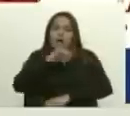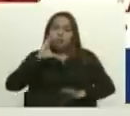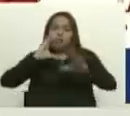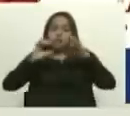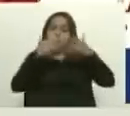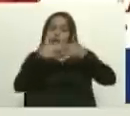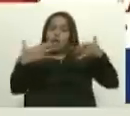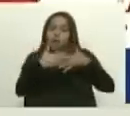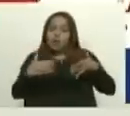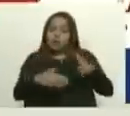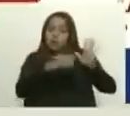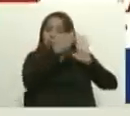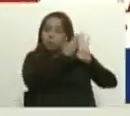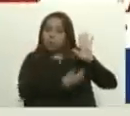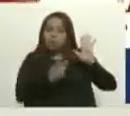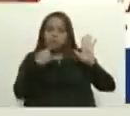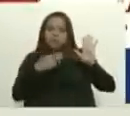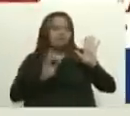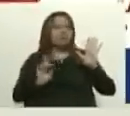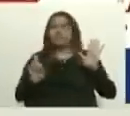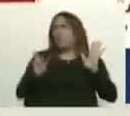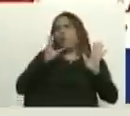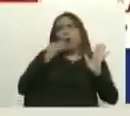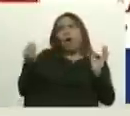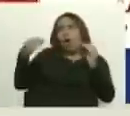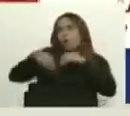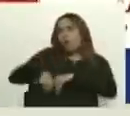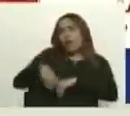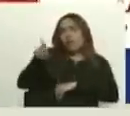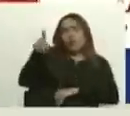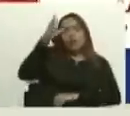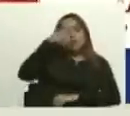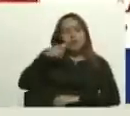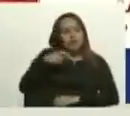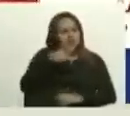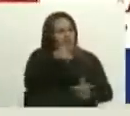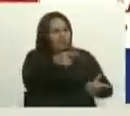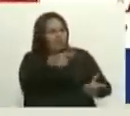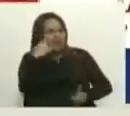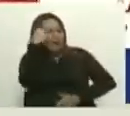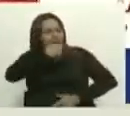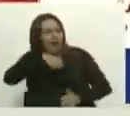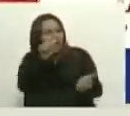comunicado marcando distancia. ¿Vas a marcar distancia ahorita? Inmoral.